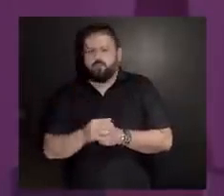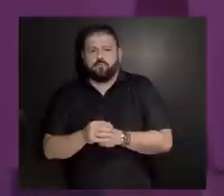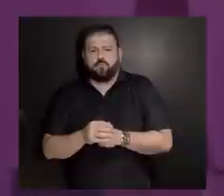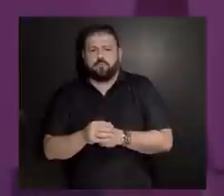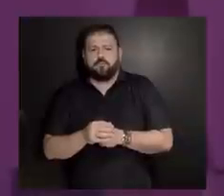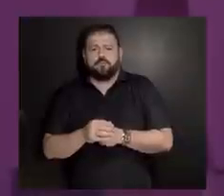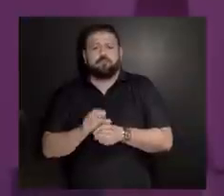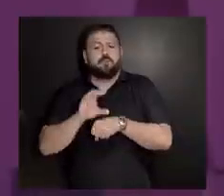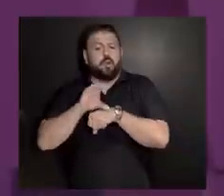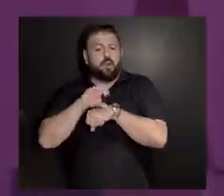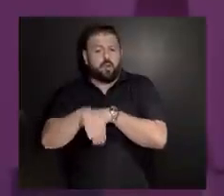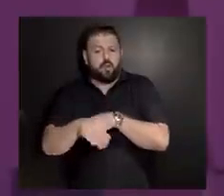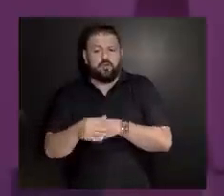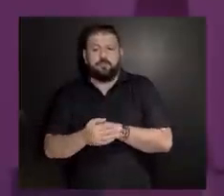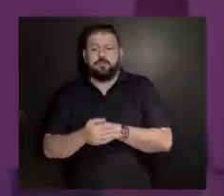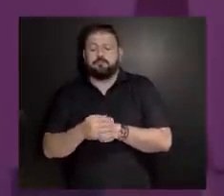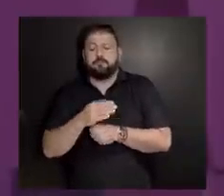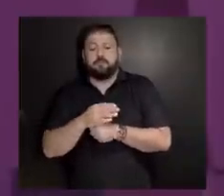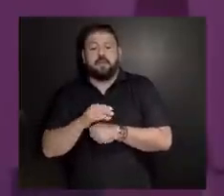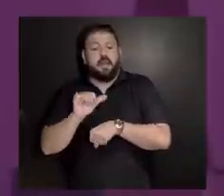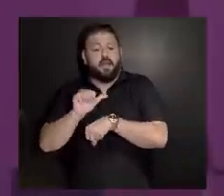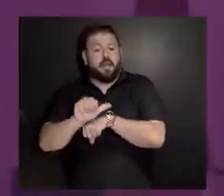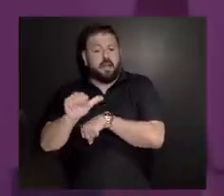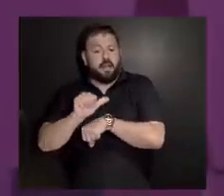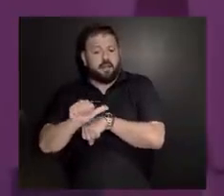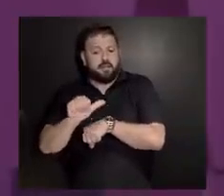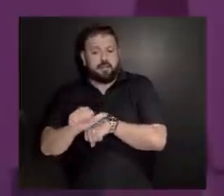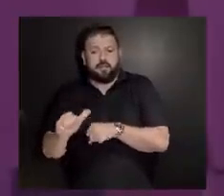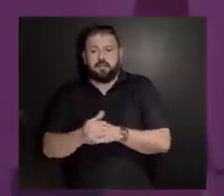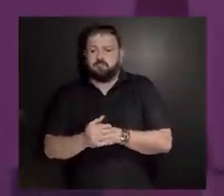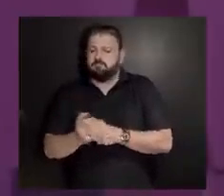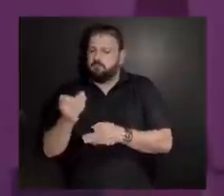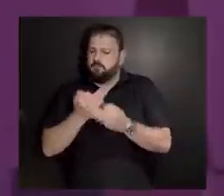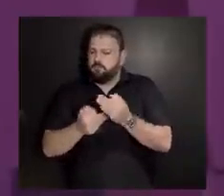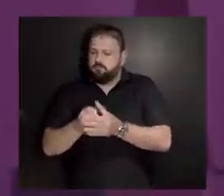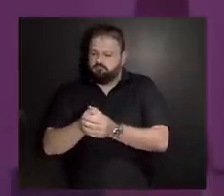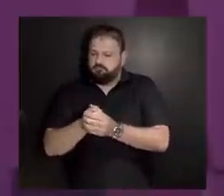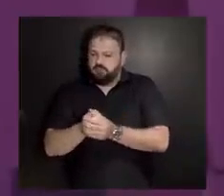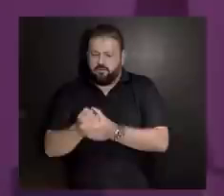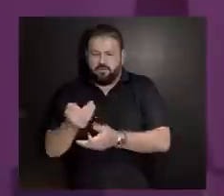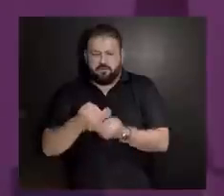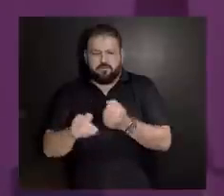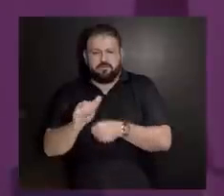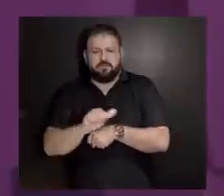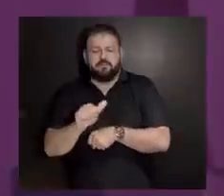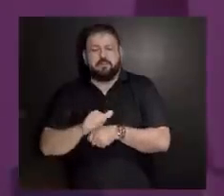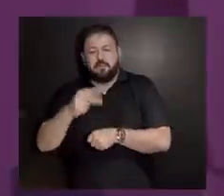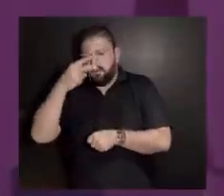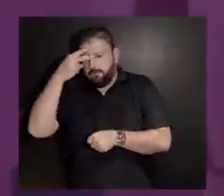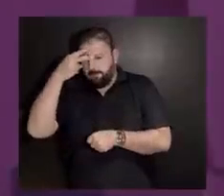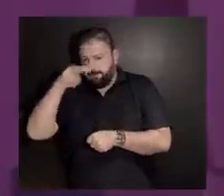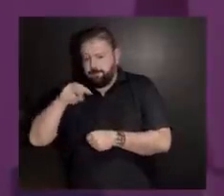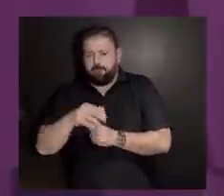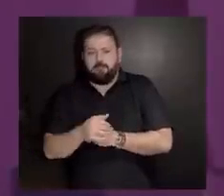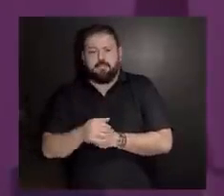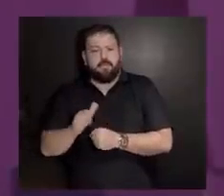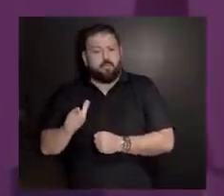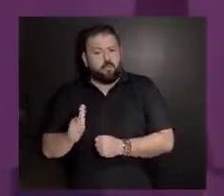Medellín, nuevamente Colombia, Buenos Aires, Argentina, un fuerte saludo a todos nuestros amigos de Argentina, desde Tlaxcala, México,